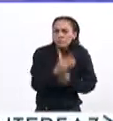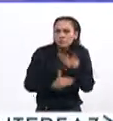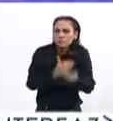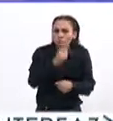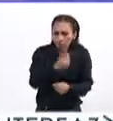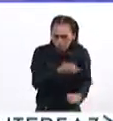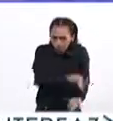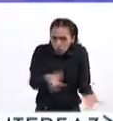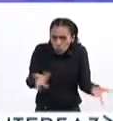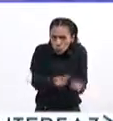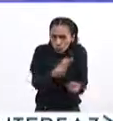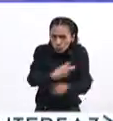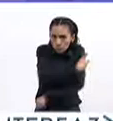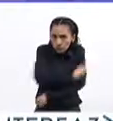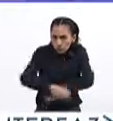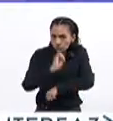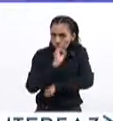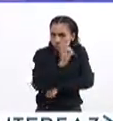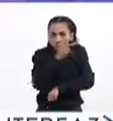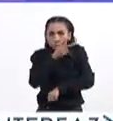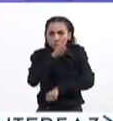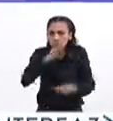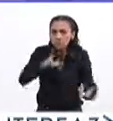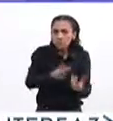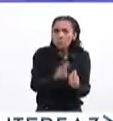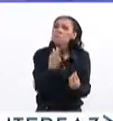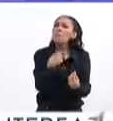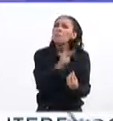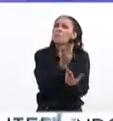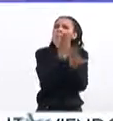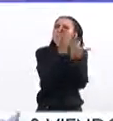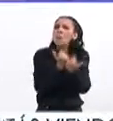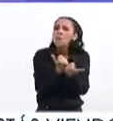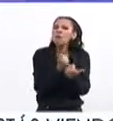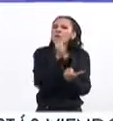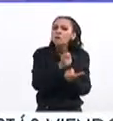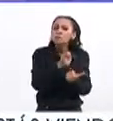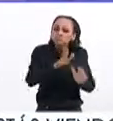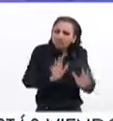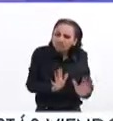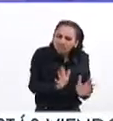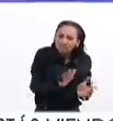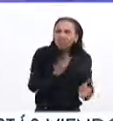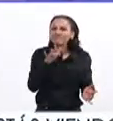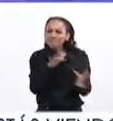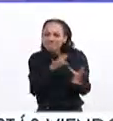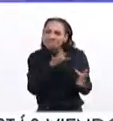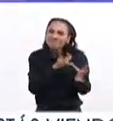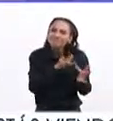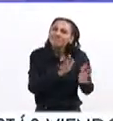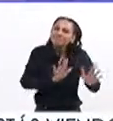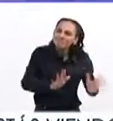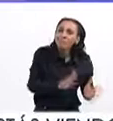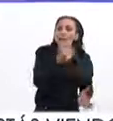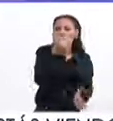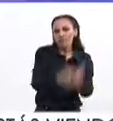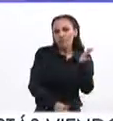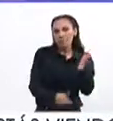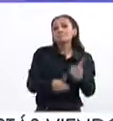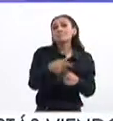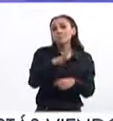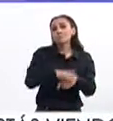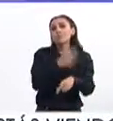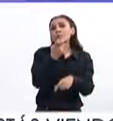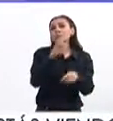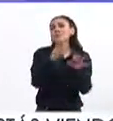estado con su familia, claro. Estaba con su familia, pero no estaba recibiendo los estímulos necesarios. Entonces sí, sí es importante que el niño